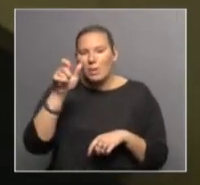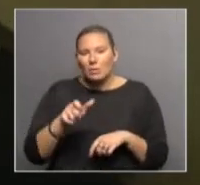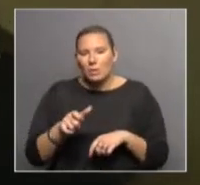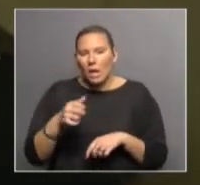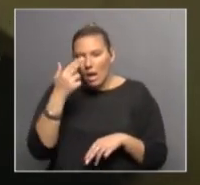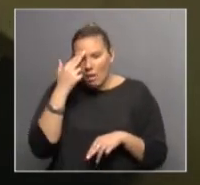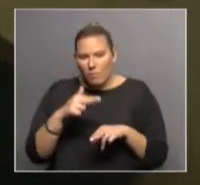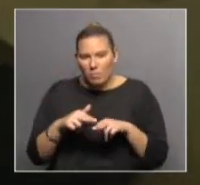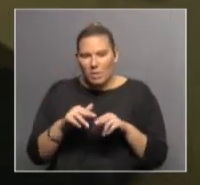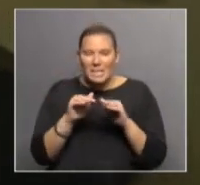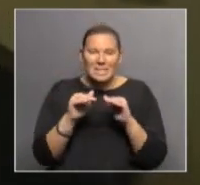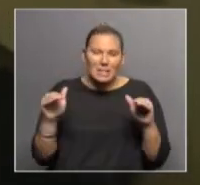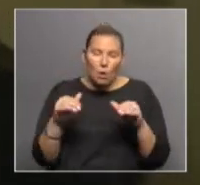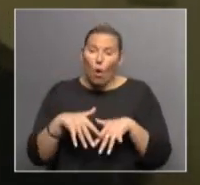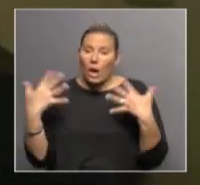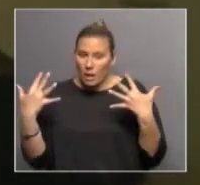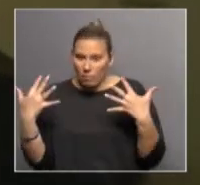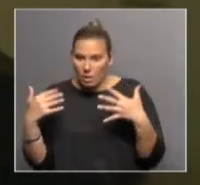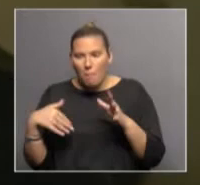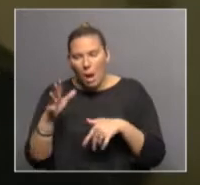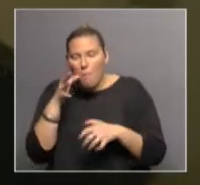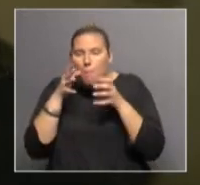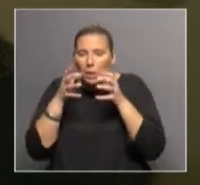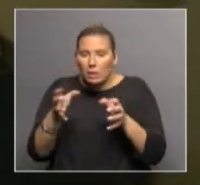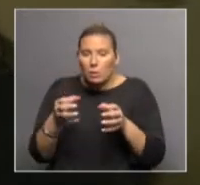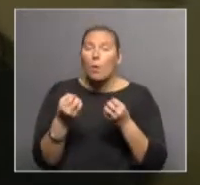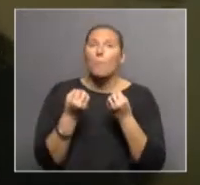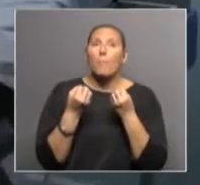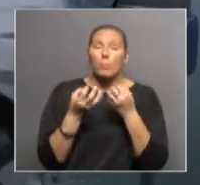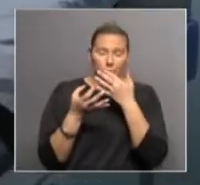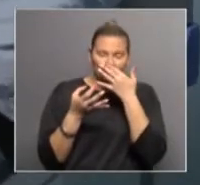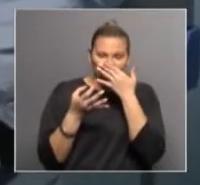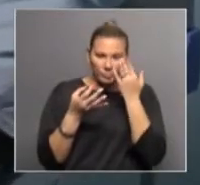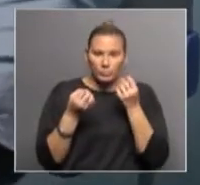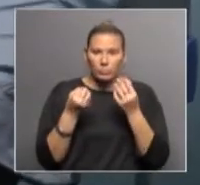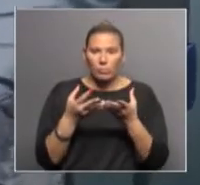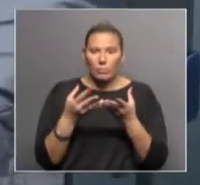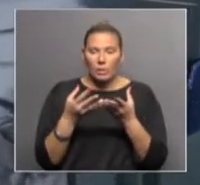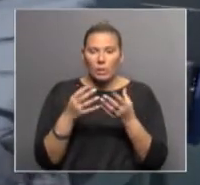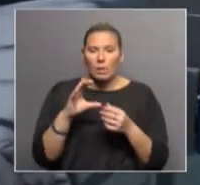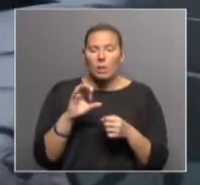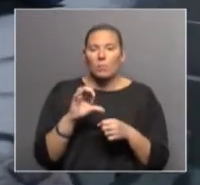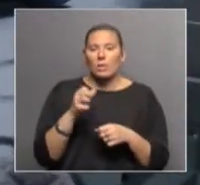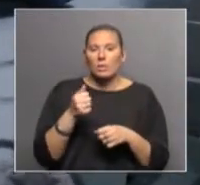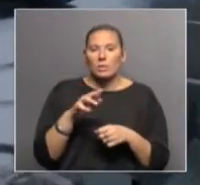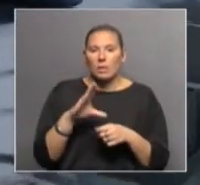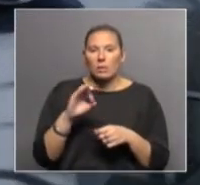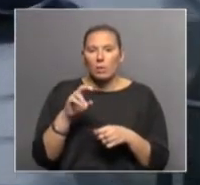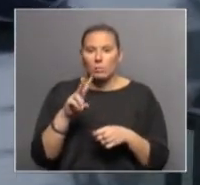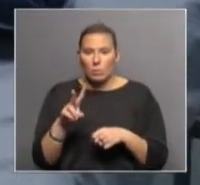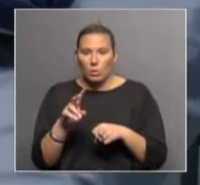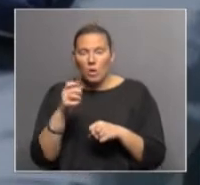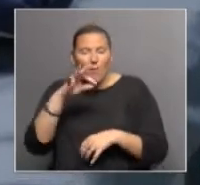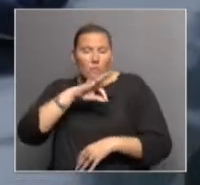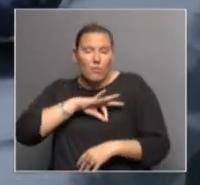la enfermedad moderada severa, por el hecho de que el SARS-CoV-2 es uno de los